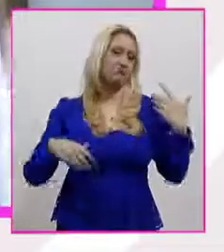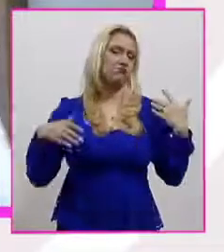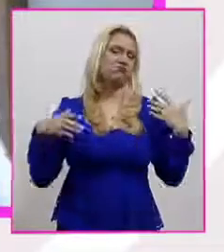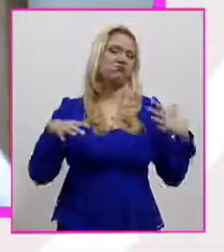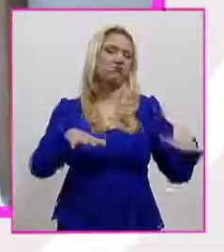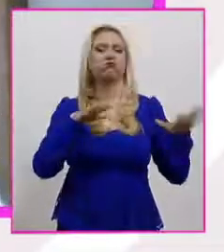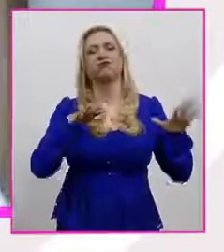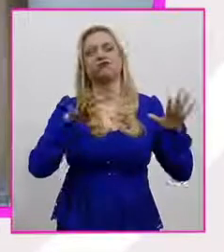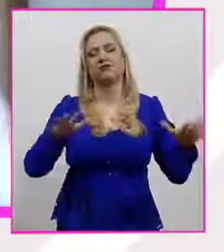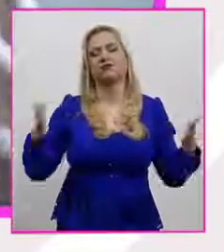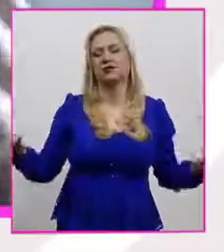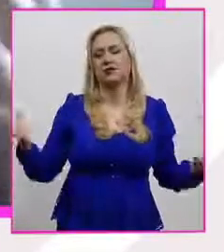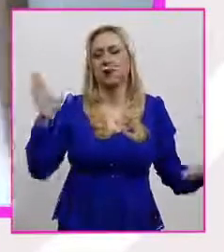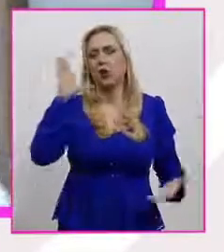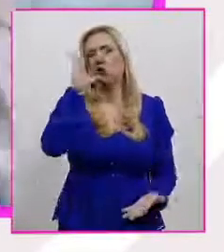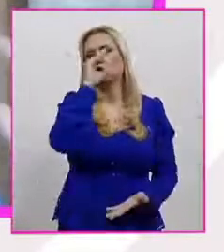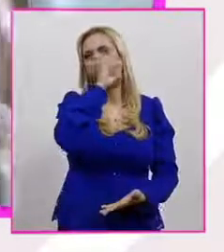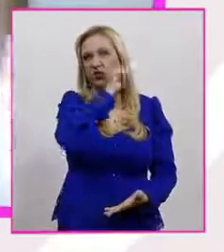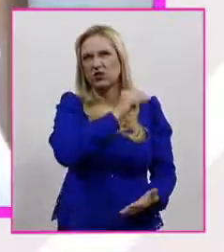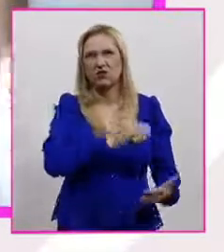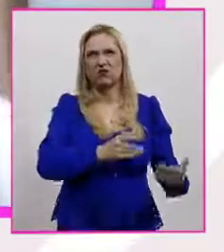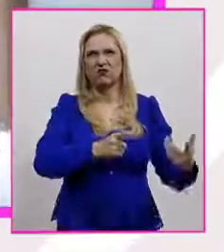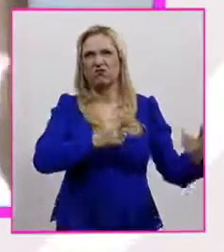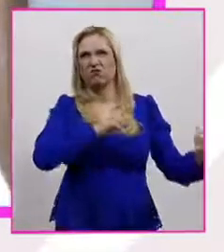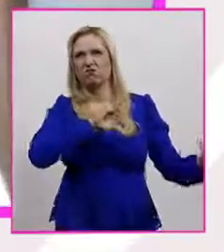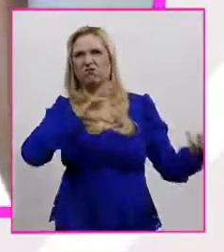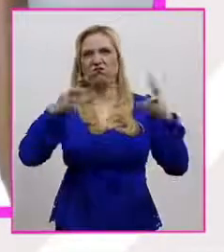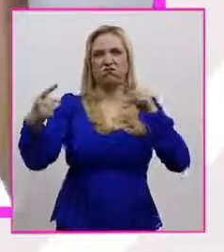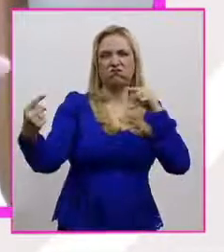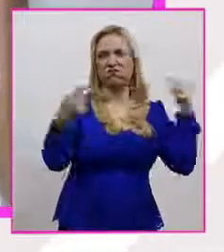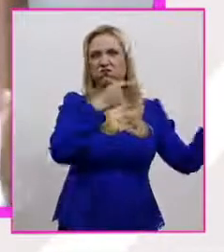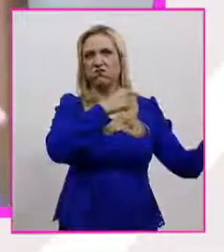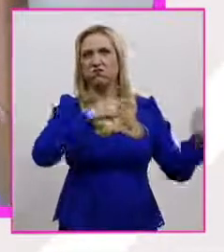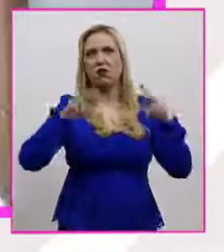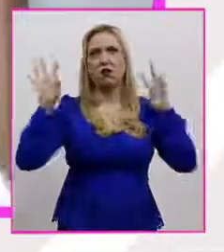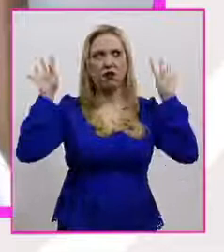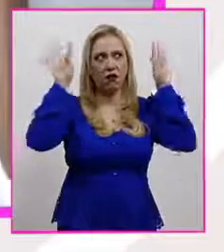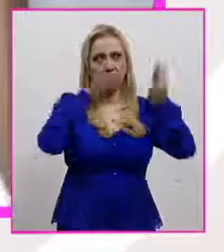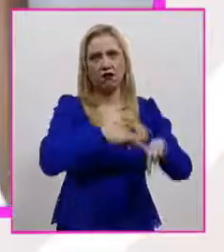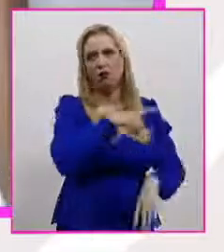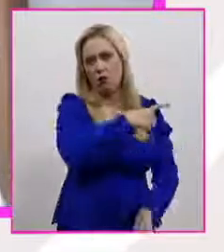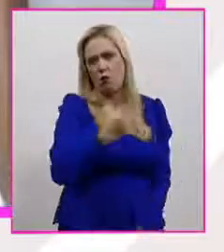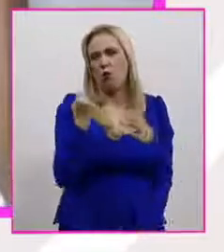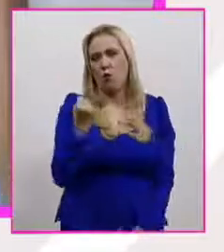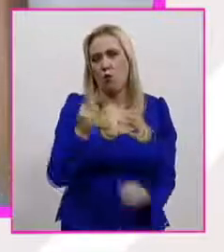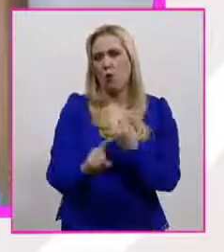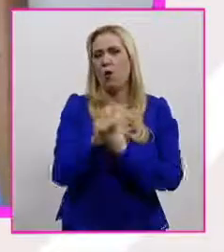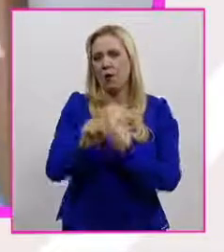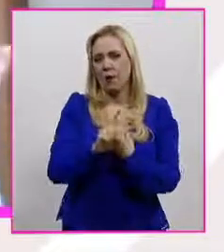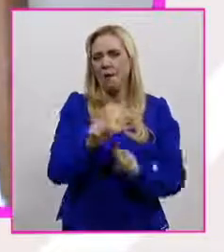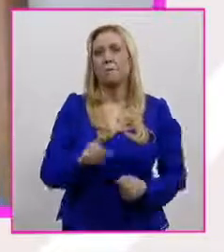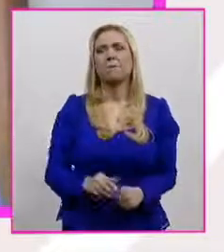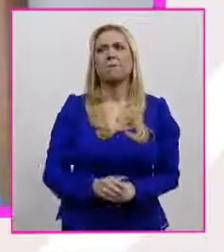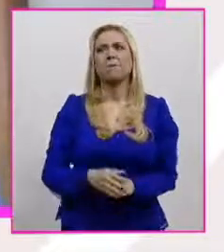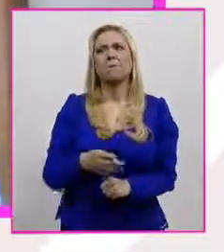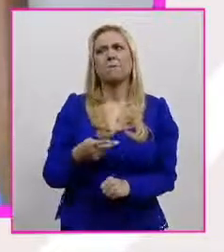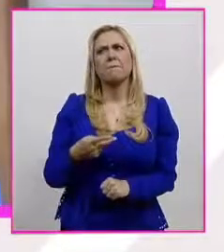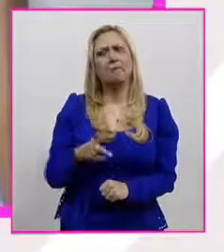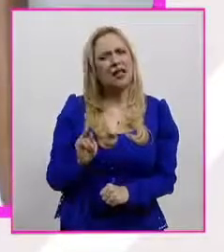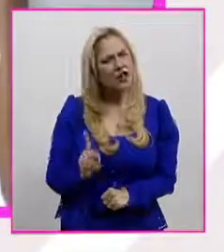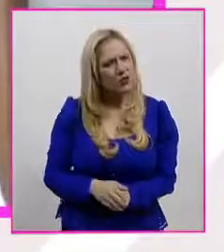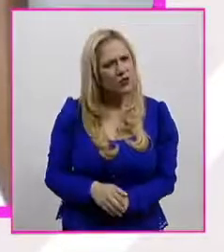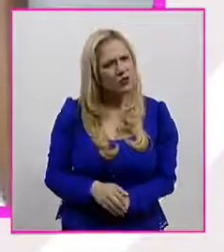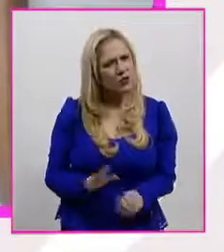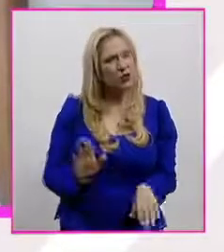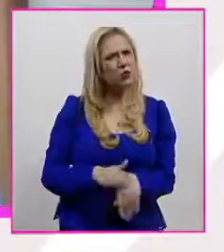cultural estadounidense es la que moldea a nivel global la percepción sobre estos temas, ¿no? ¿Y por qué esto es importante